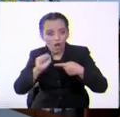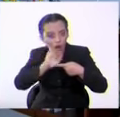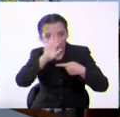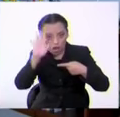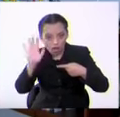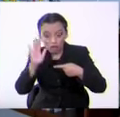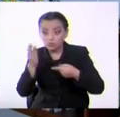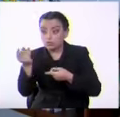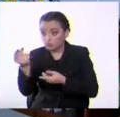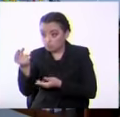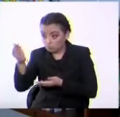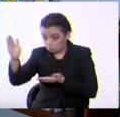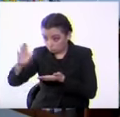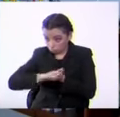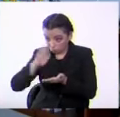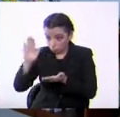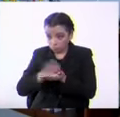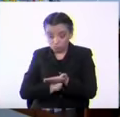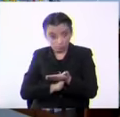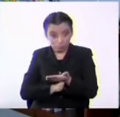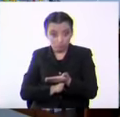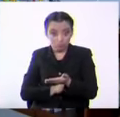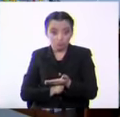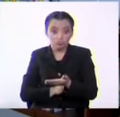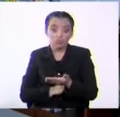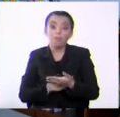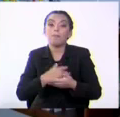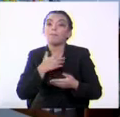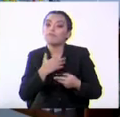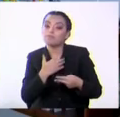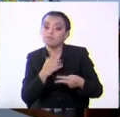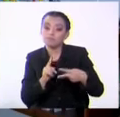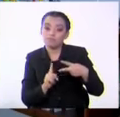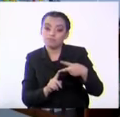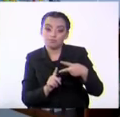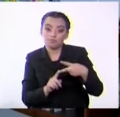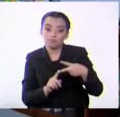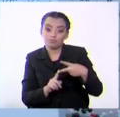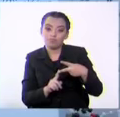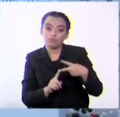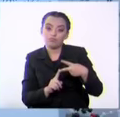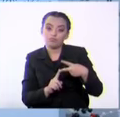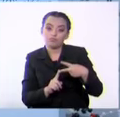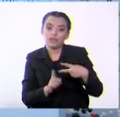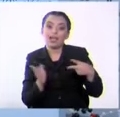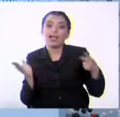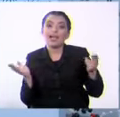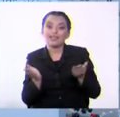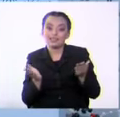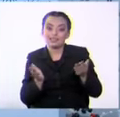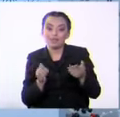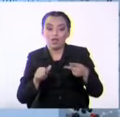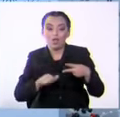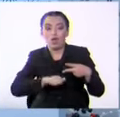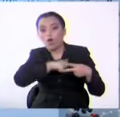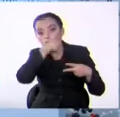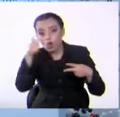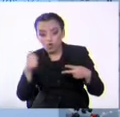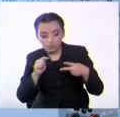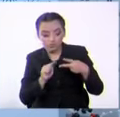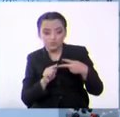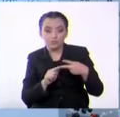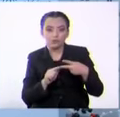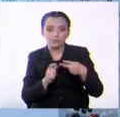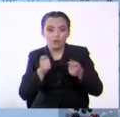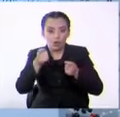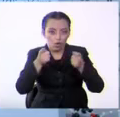que saco de un ecosistema, pero difícilmente puedo hacerlo por otra cuestión de regulación que